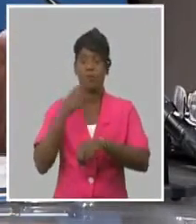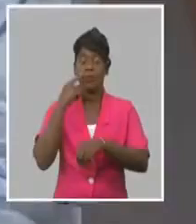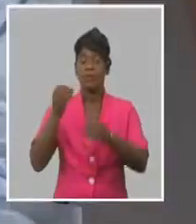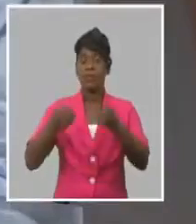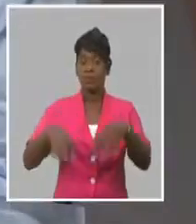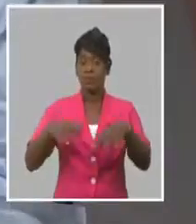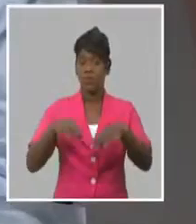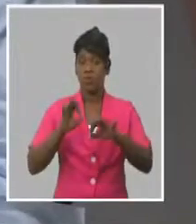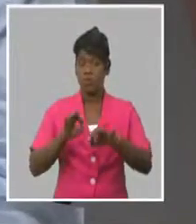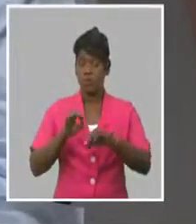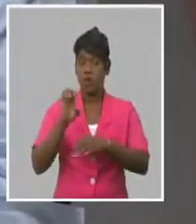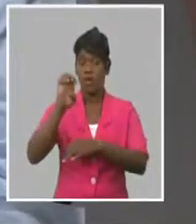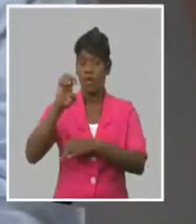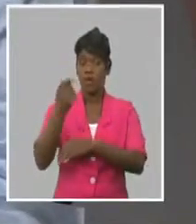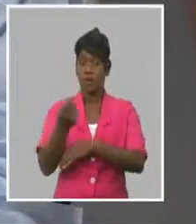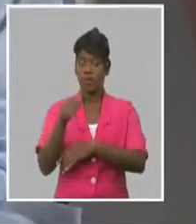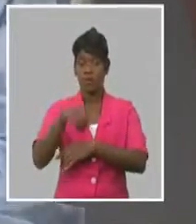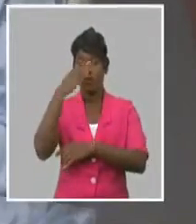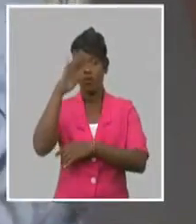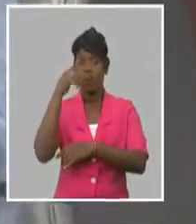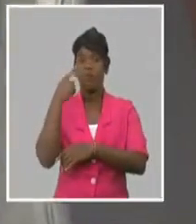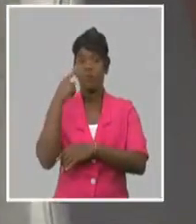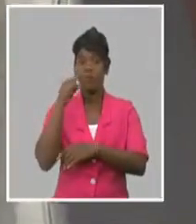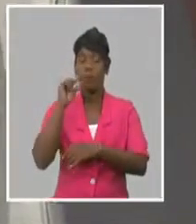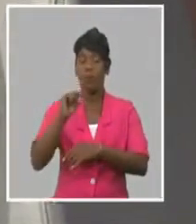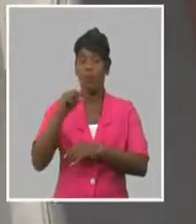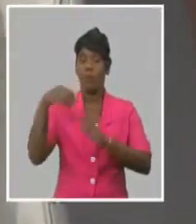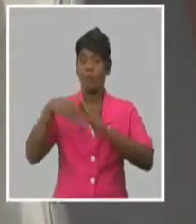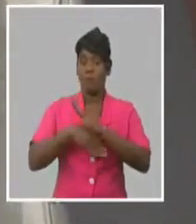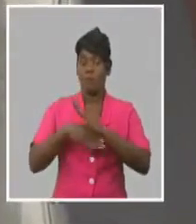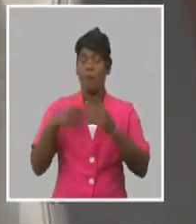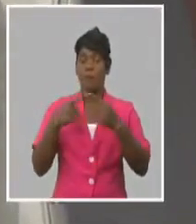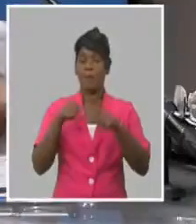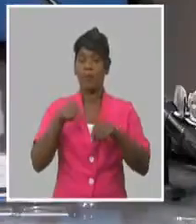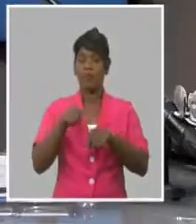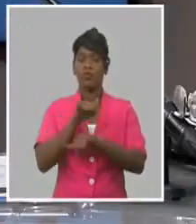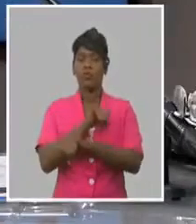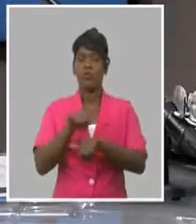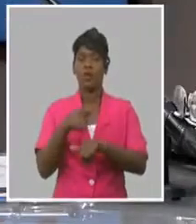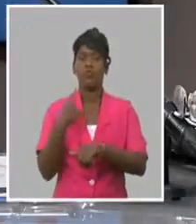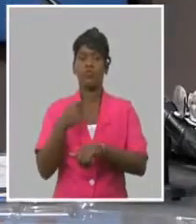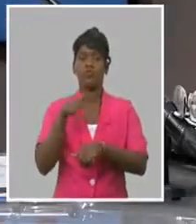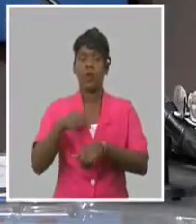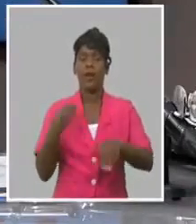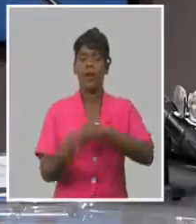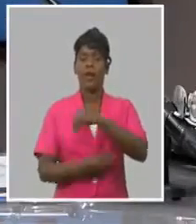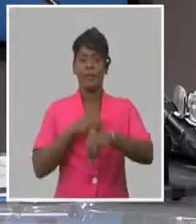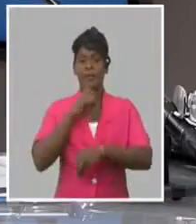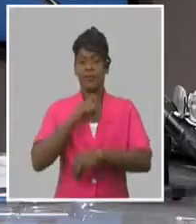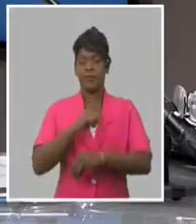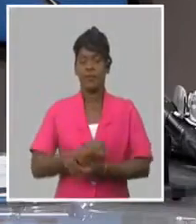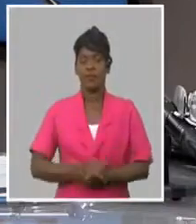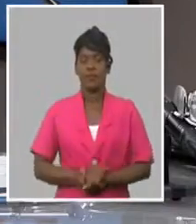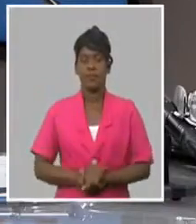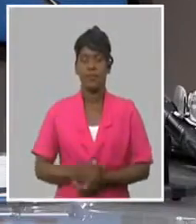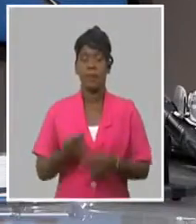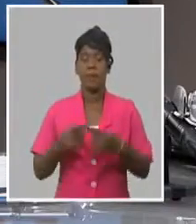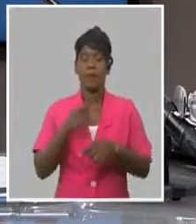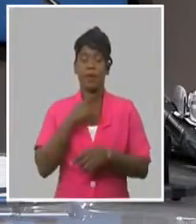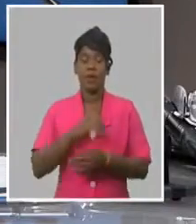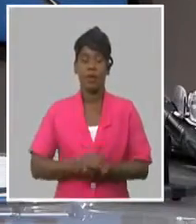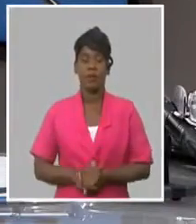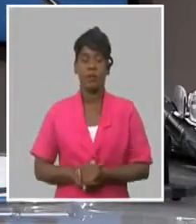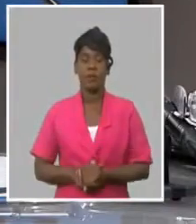tiene la situación que se ha explicado y tenemos déficit de oferta. Lo que por esa causa no podemos hacerlo. Si bien no